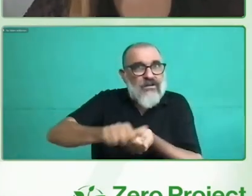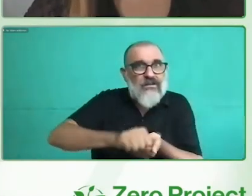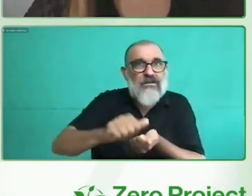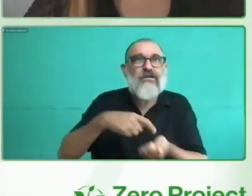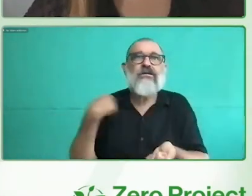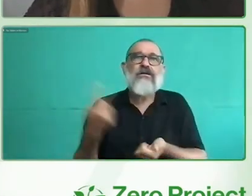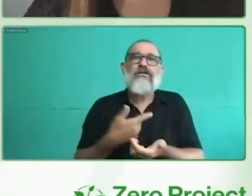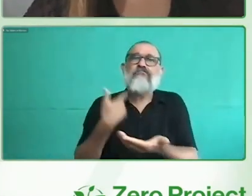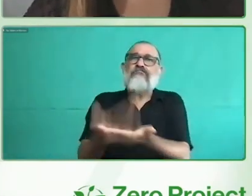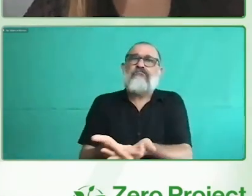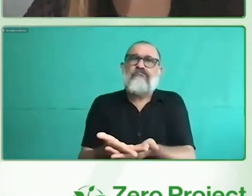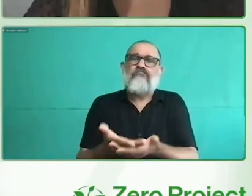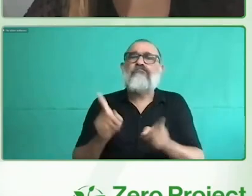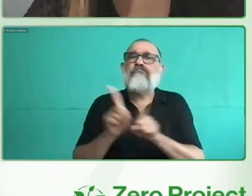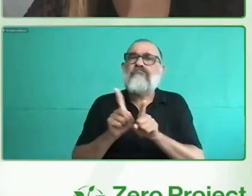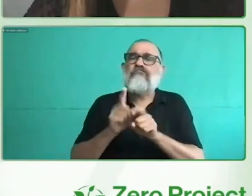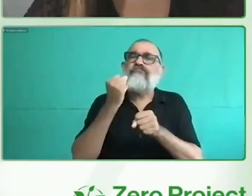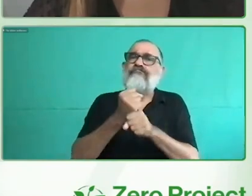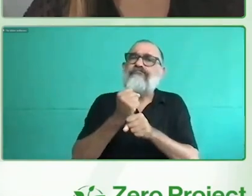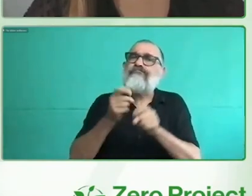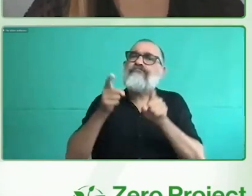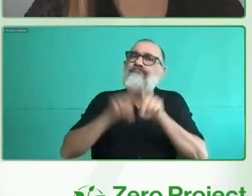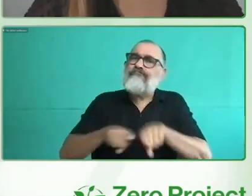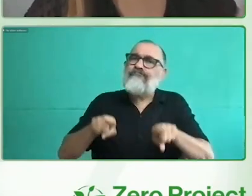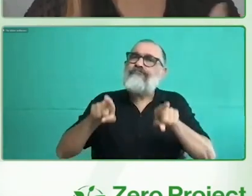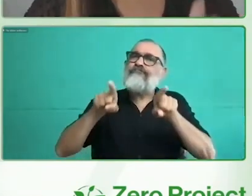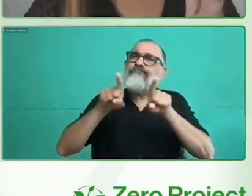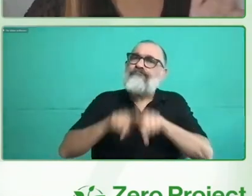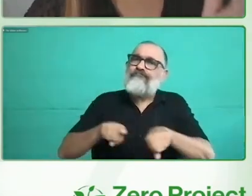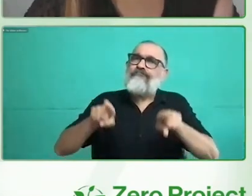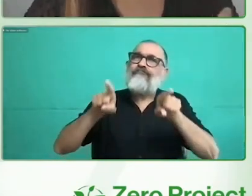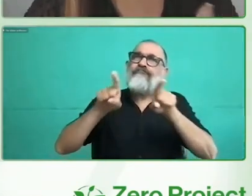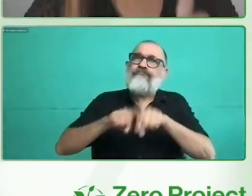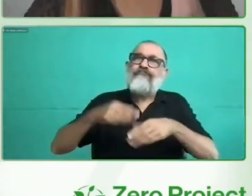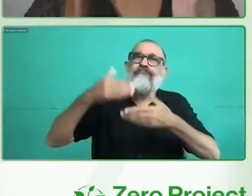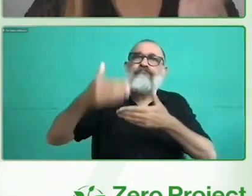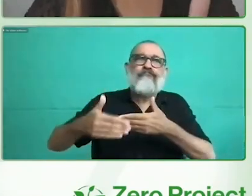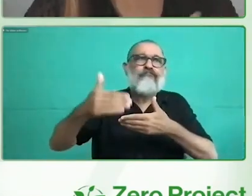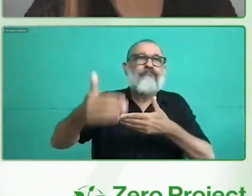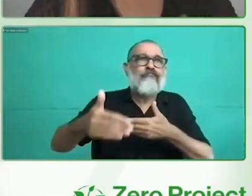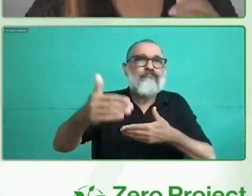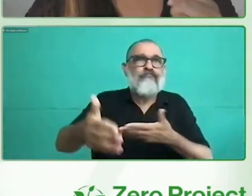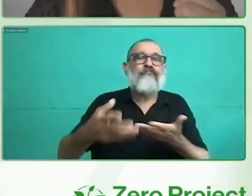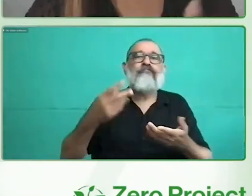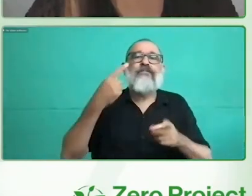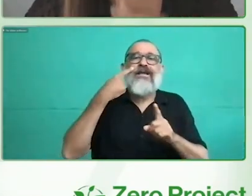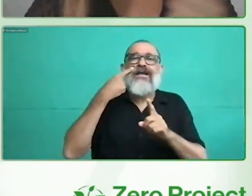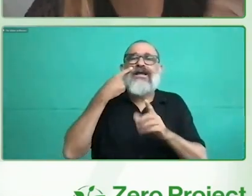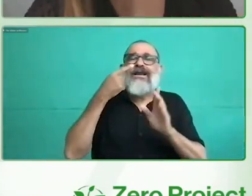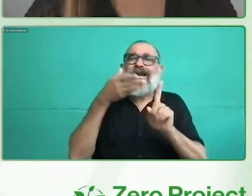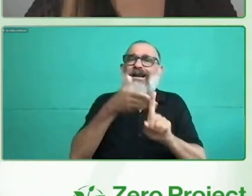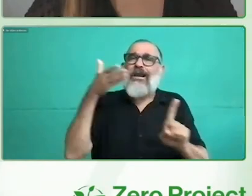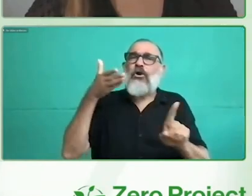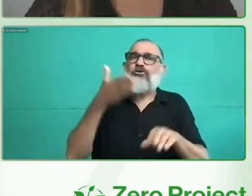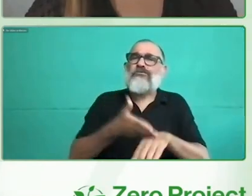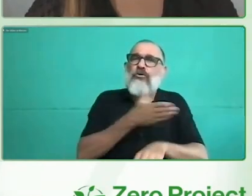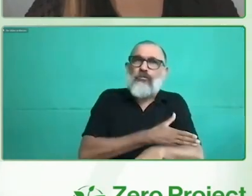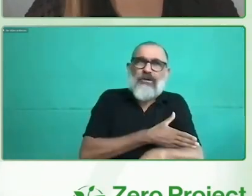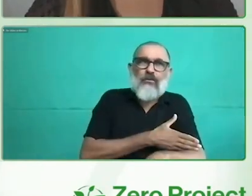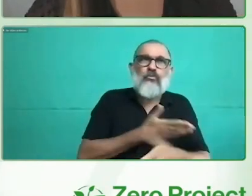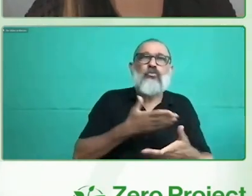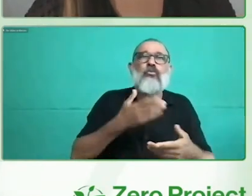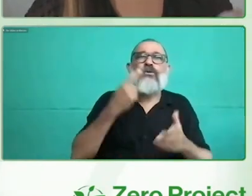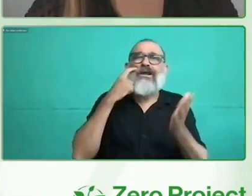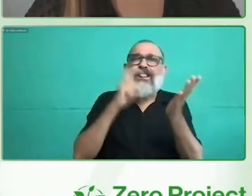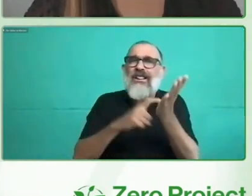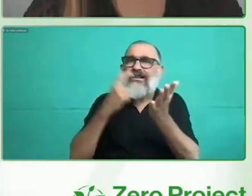práctica. Con un taller de planes de negocio, pasamos de un trabajo concreto, tangible, de carácter predominantemente